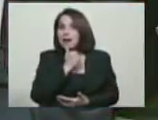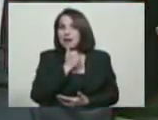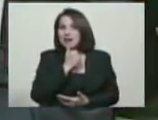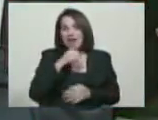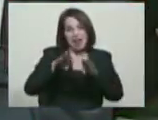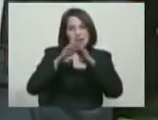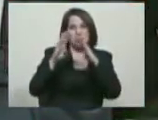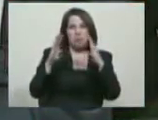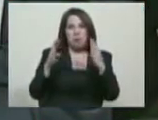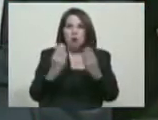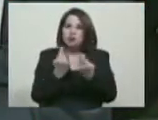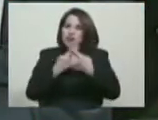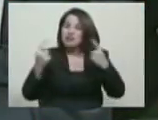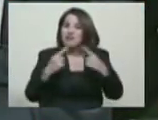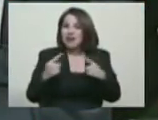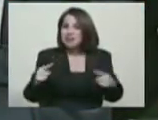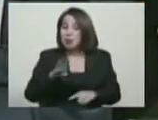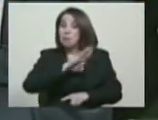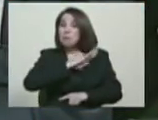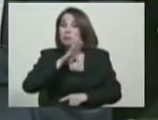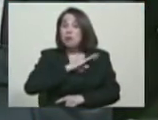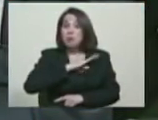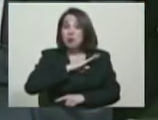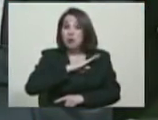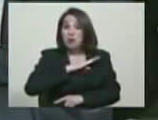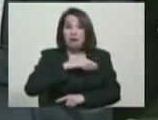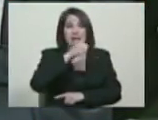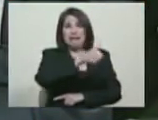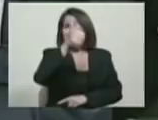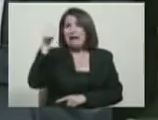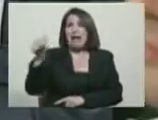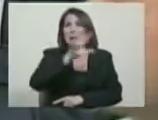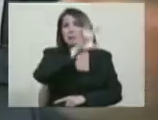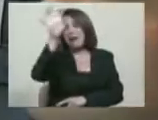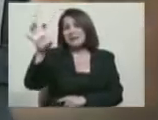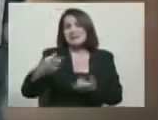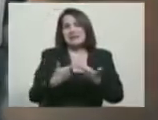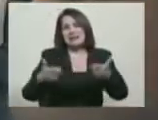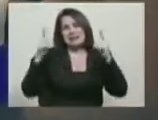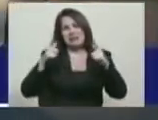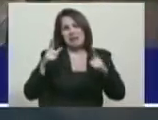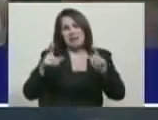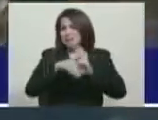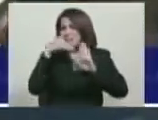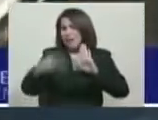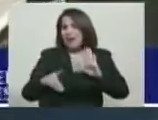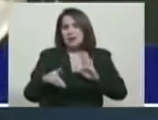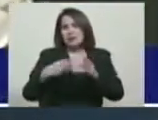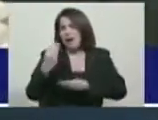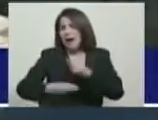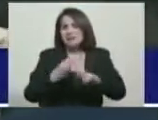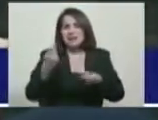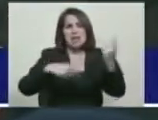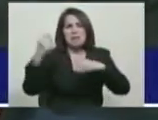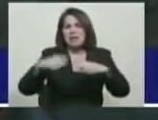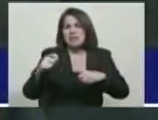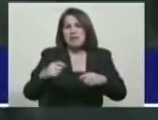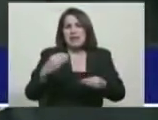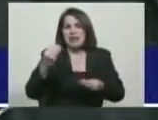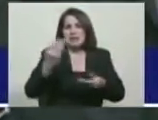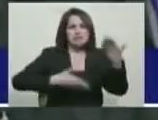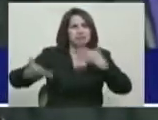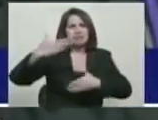mundo diversificado en sus centros de poder. Y Venezuela viene desarrollando una estrategia